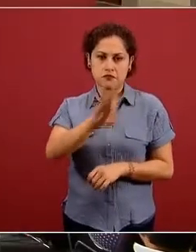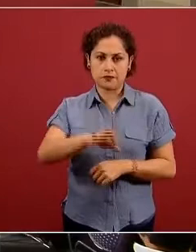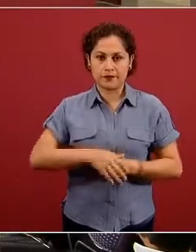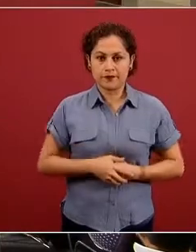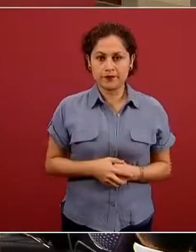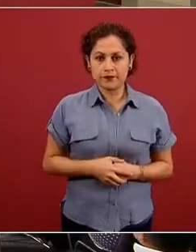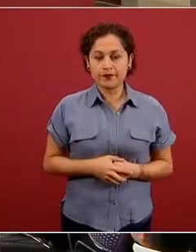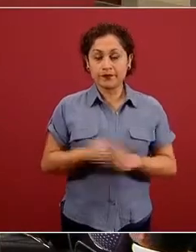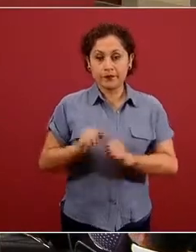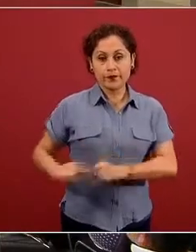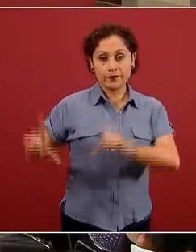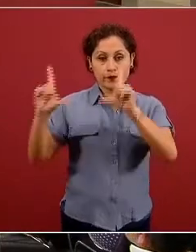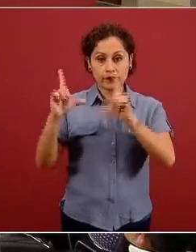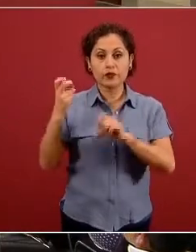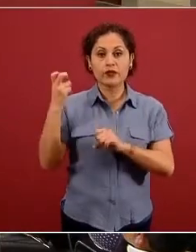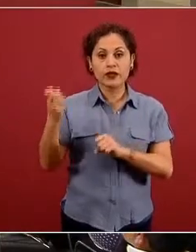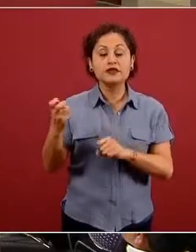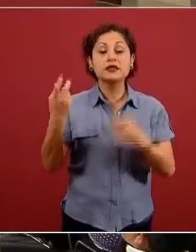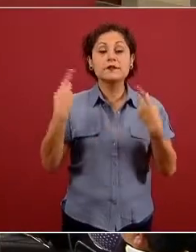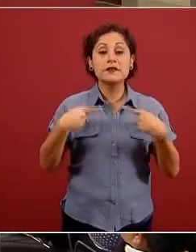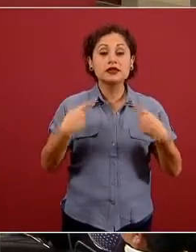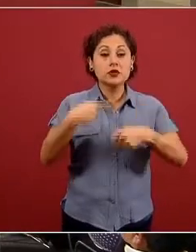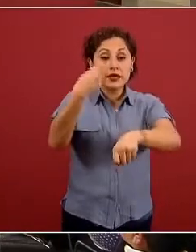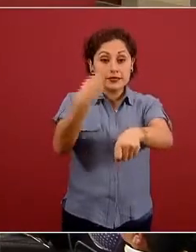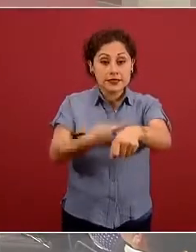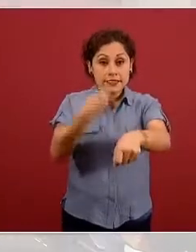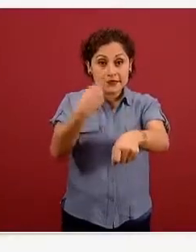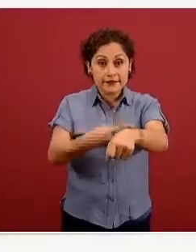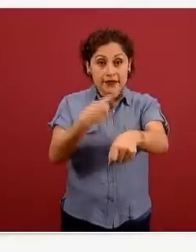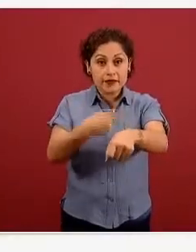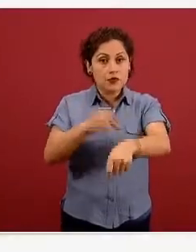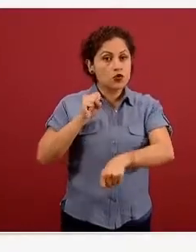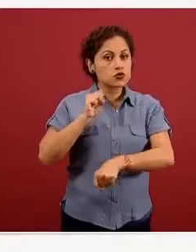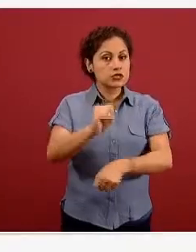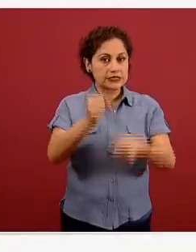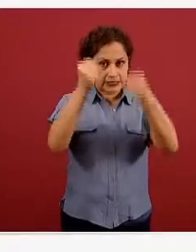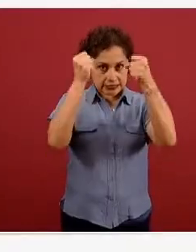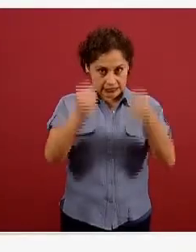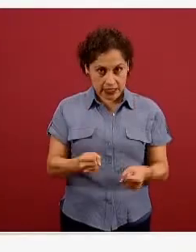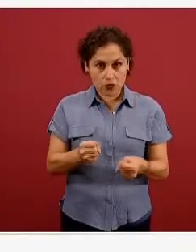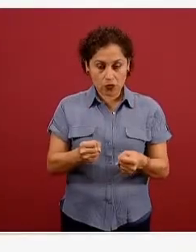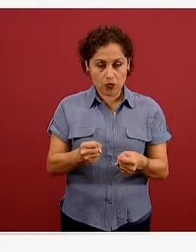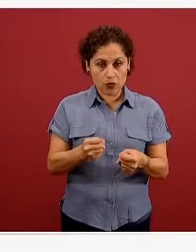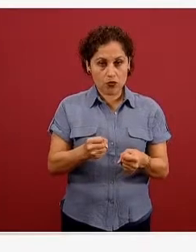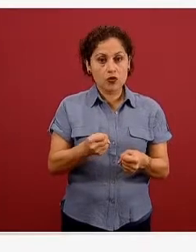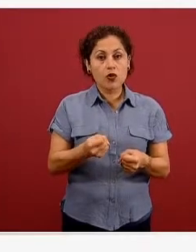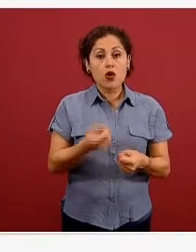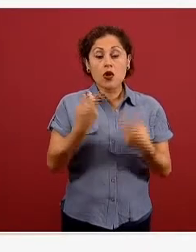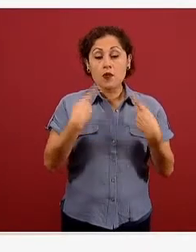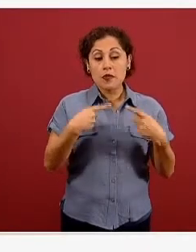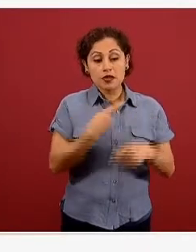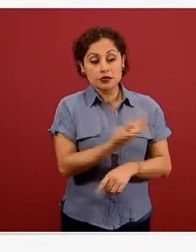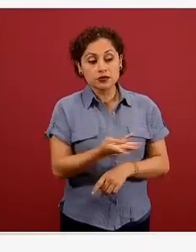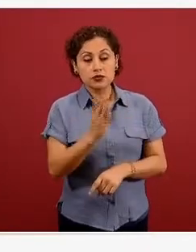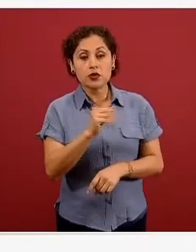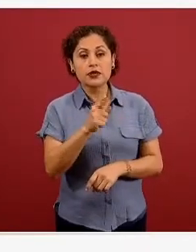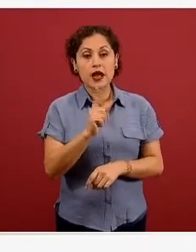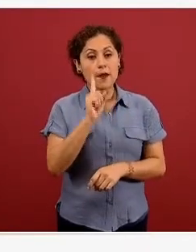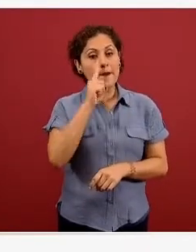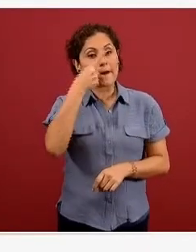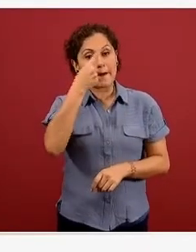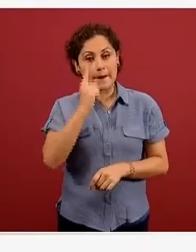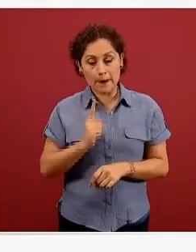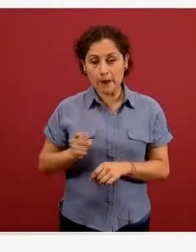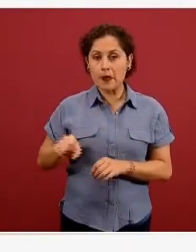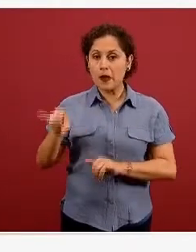El porcentaje de positividad es cuántas personas en quienes se les toma una muestra y se procesa para